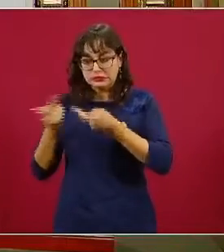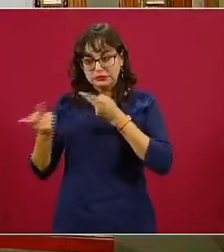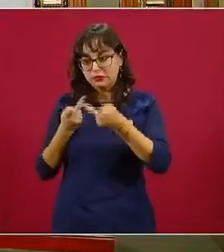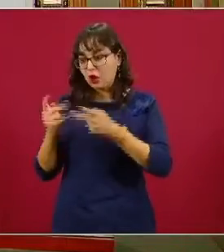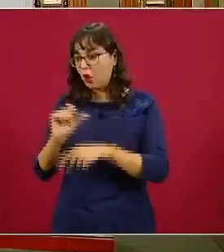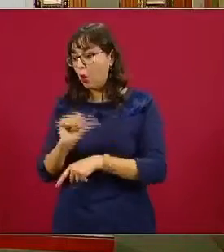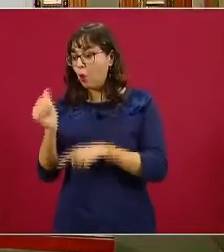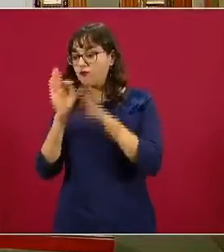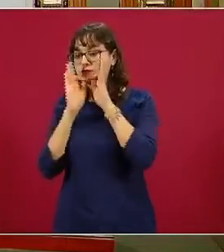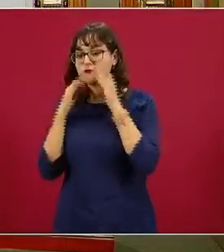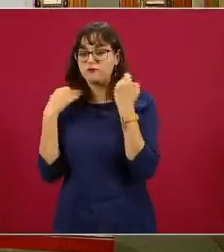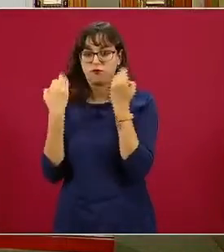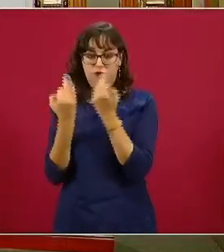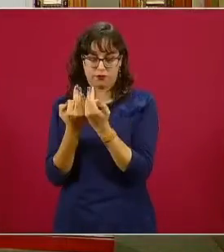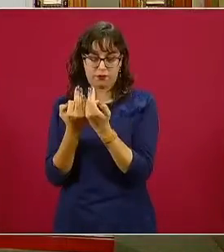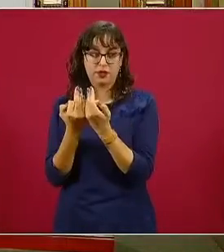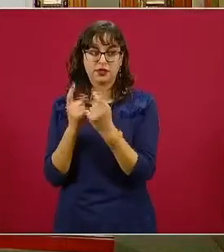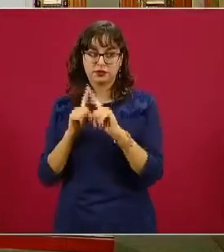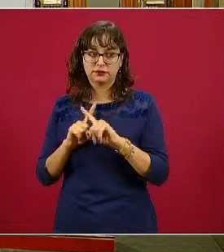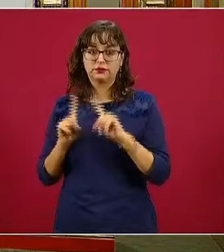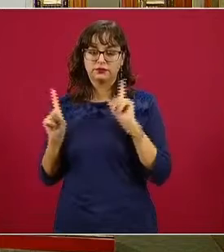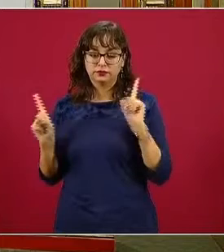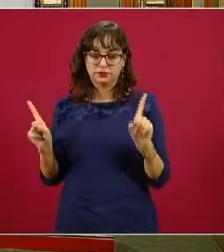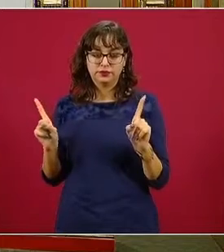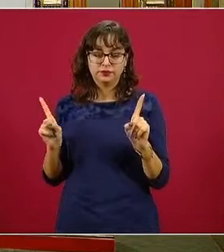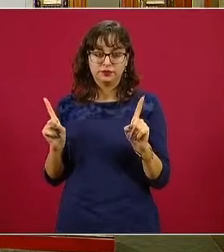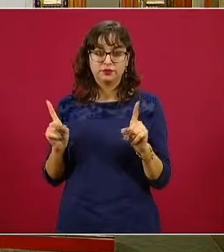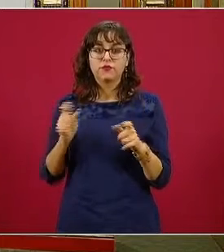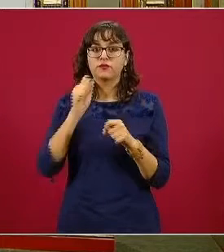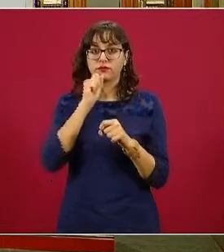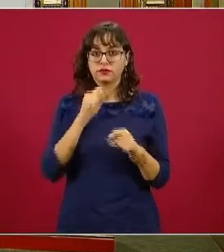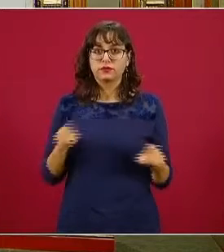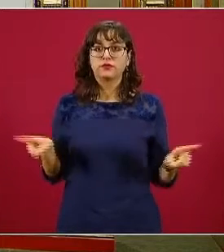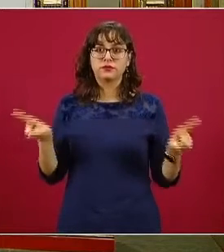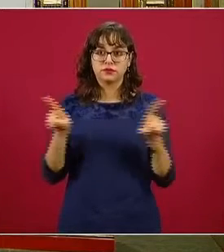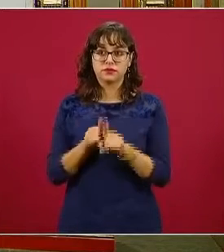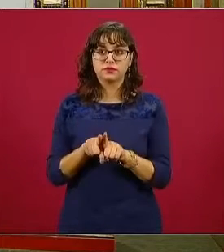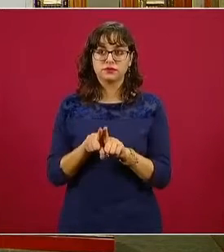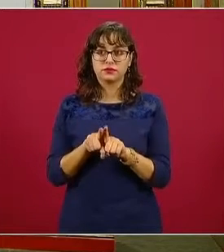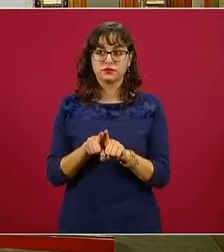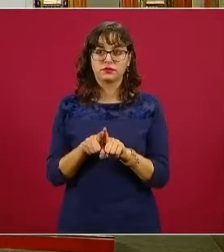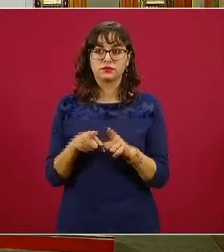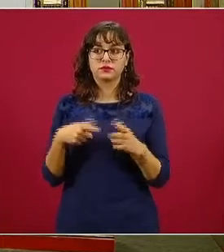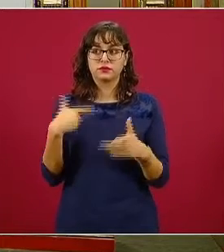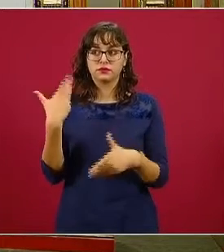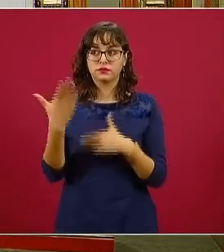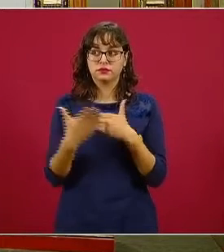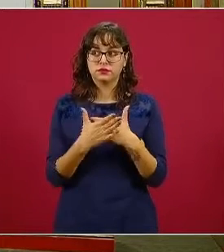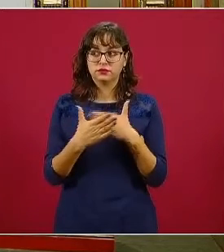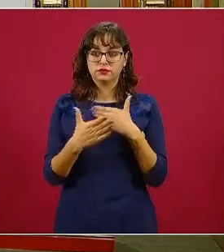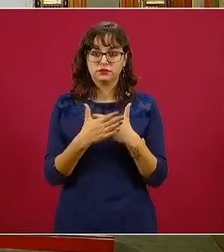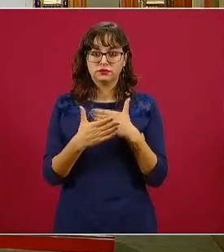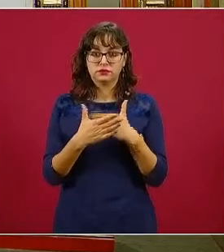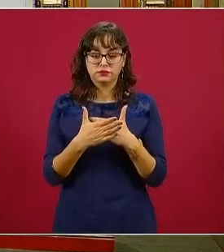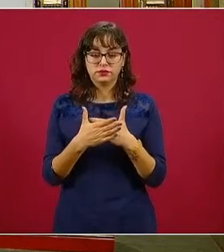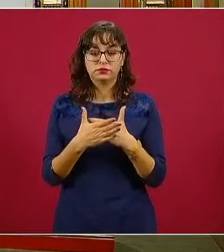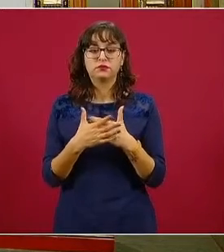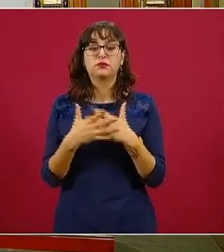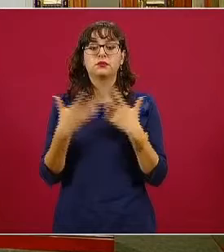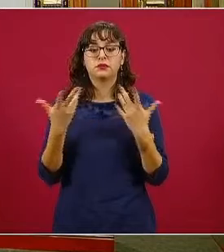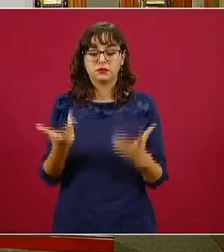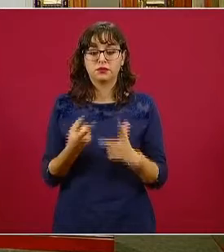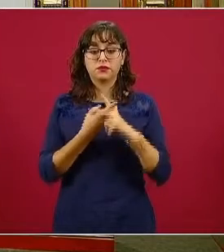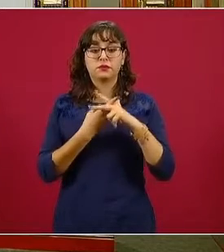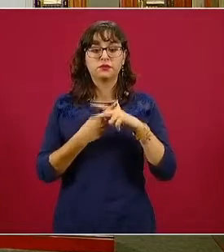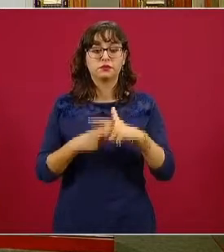lograr que no se perdiera la continuidad de las operaciones. Igualmente, En días próximos, aunque ya lo hemos mencionado,